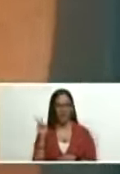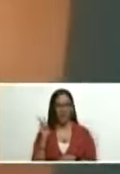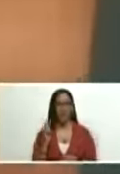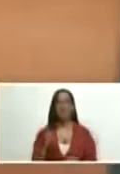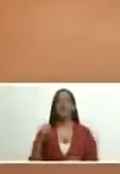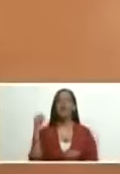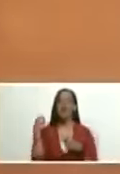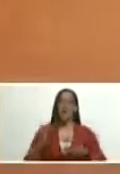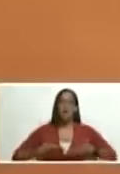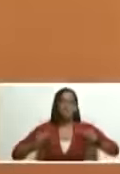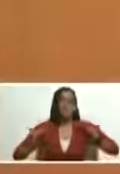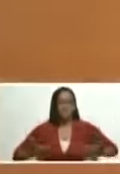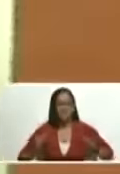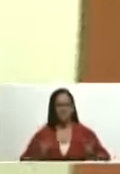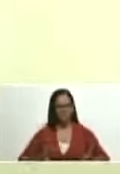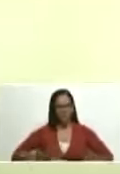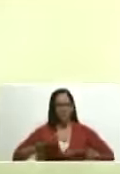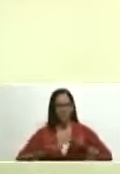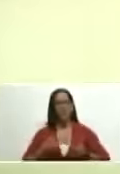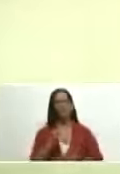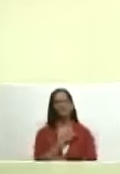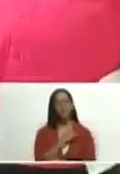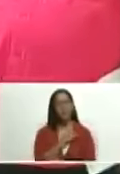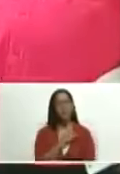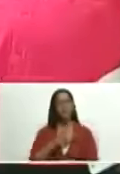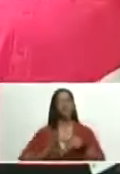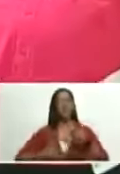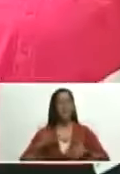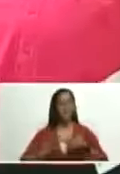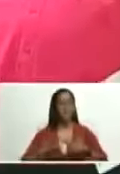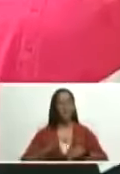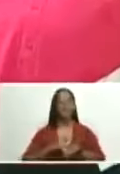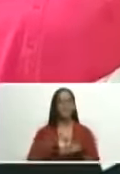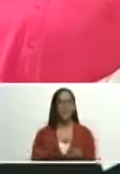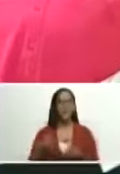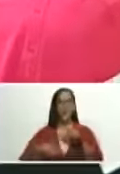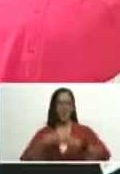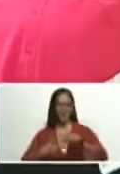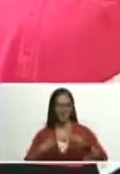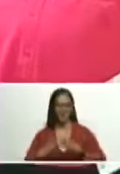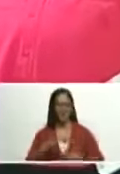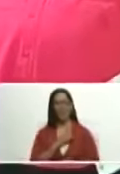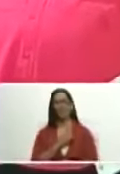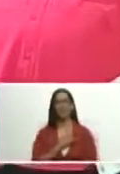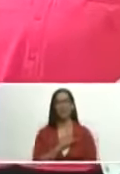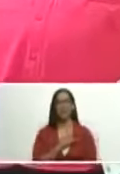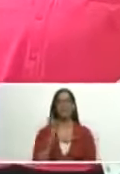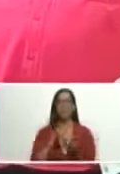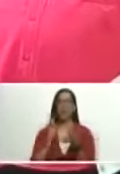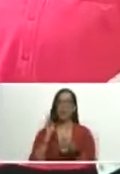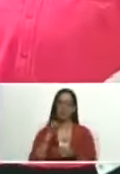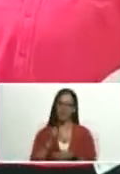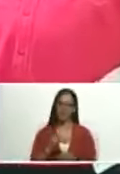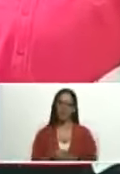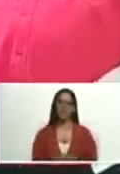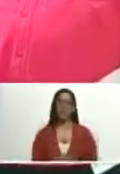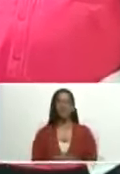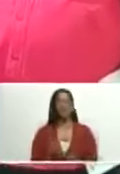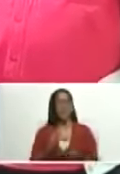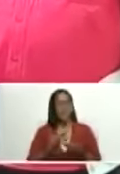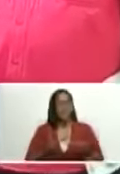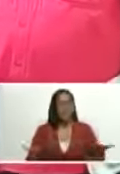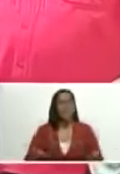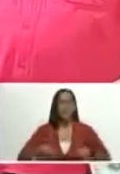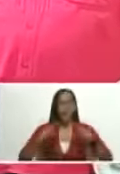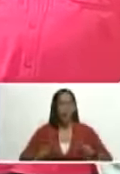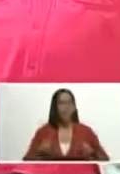La euforia y el fuego de las universidades se siente porque la revolución universitaria llegó con usted. Le dejo